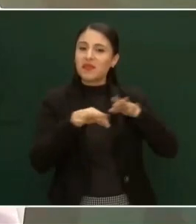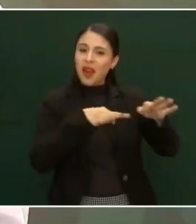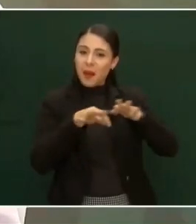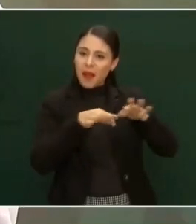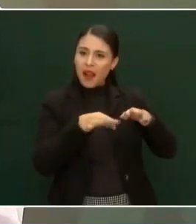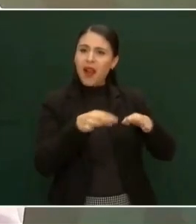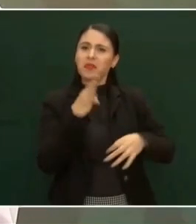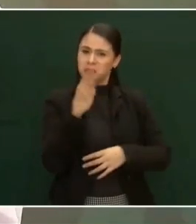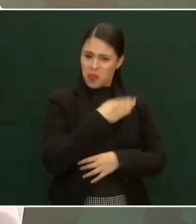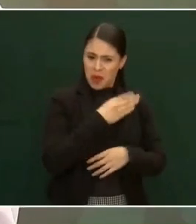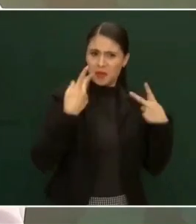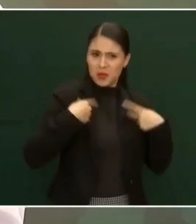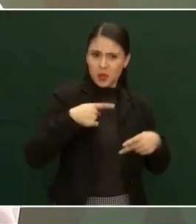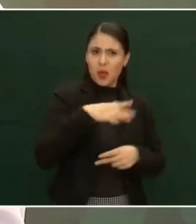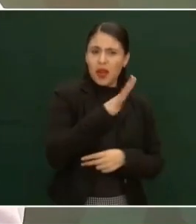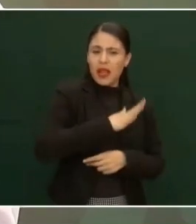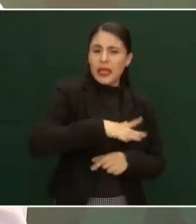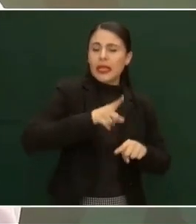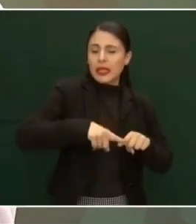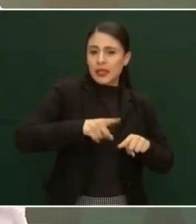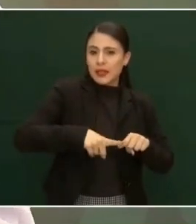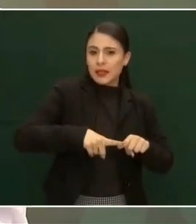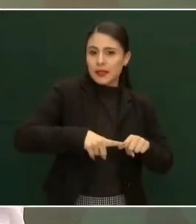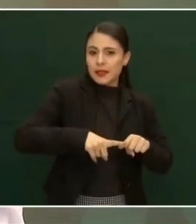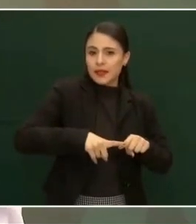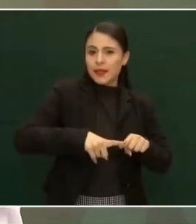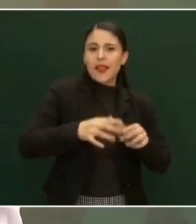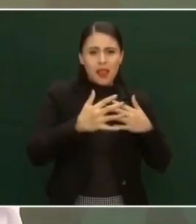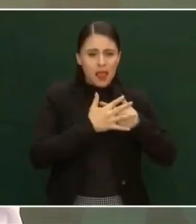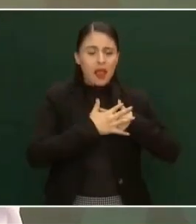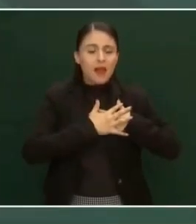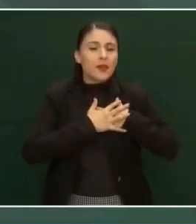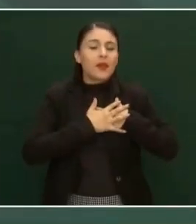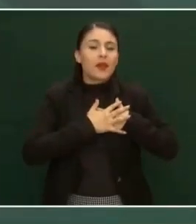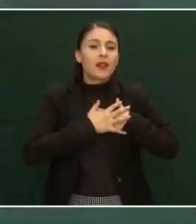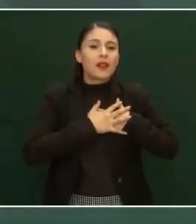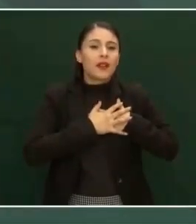y le tienen amor